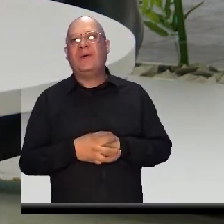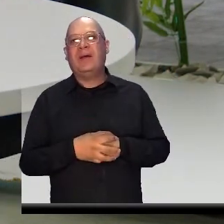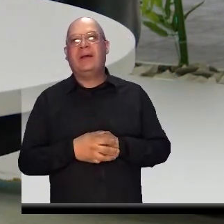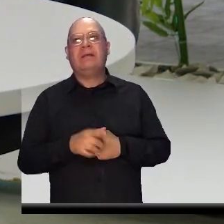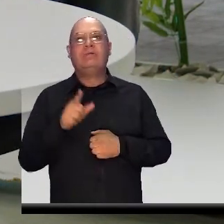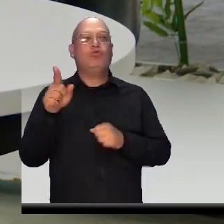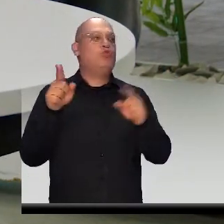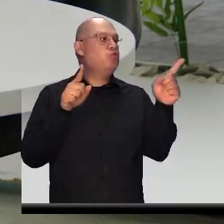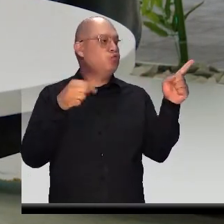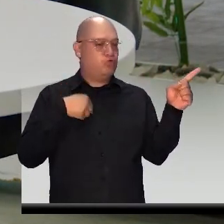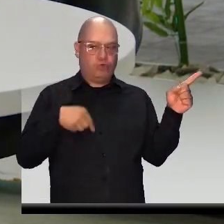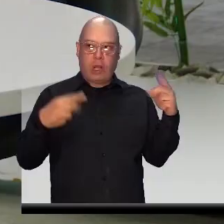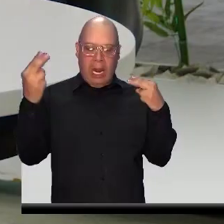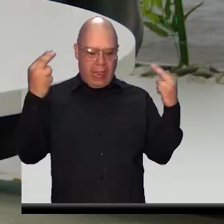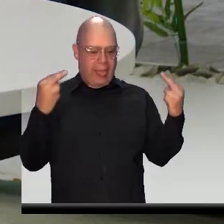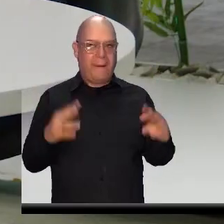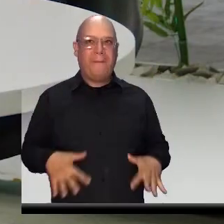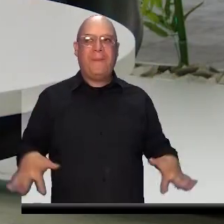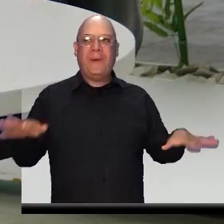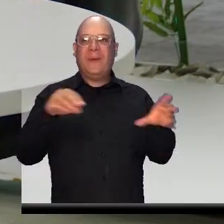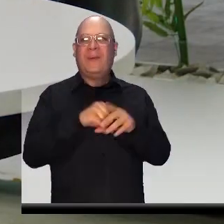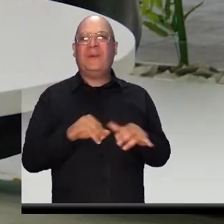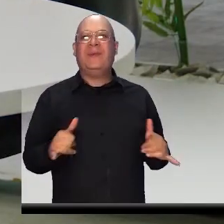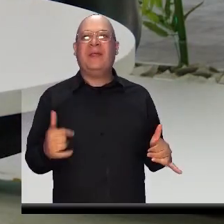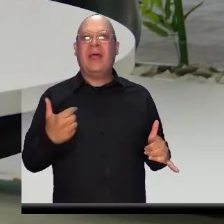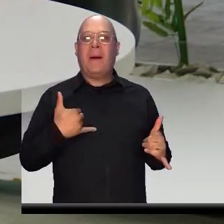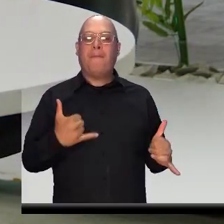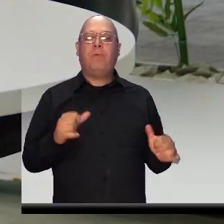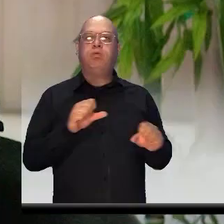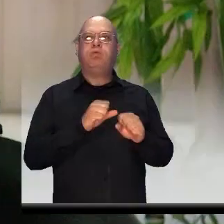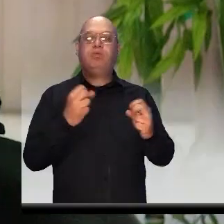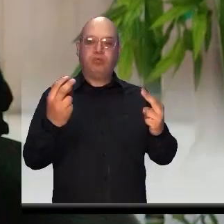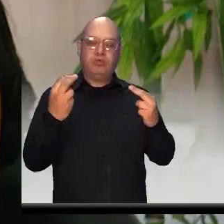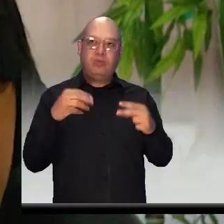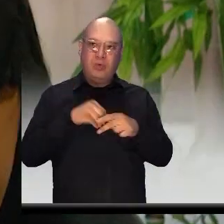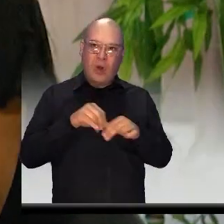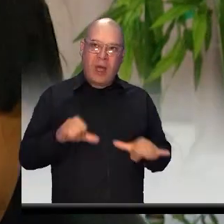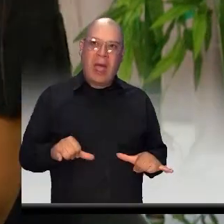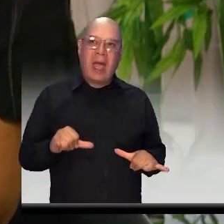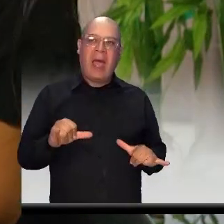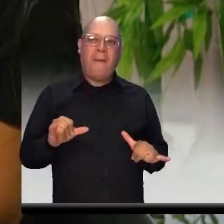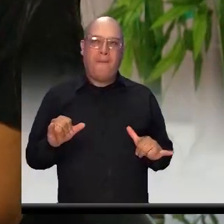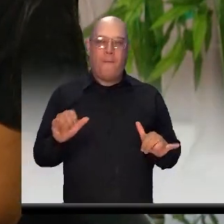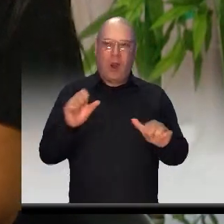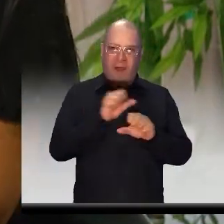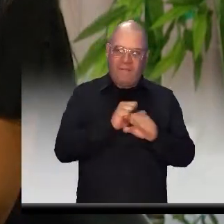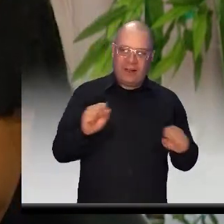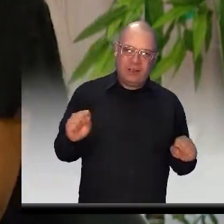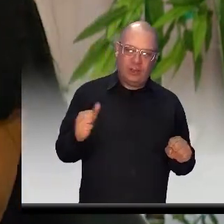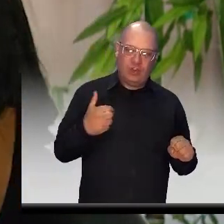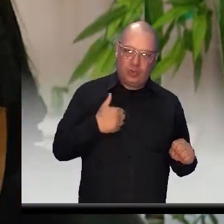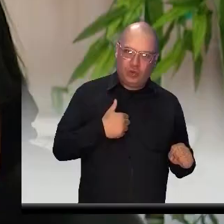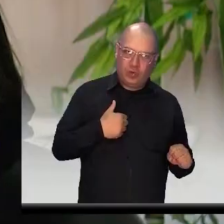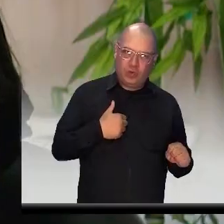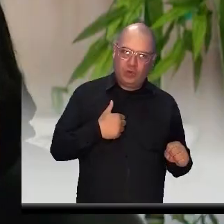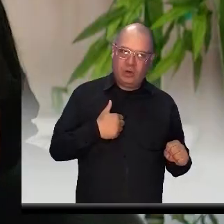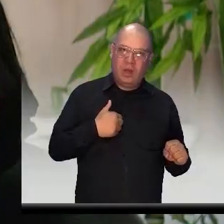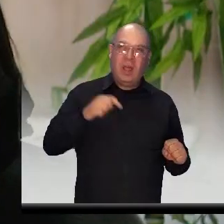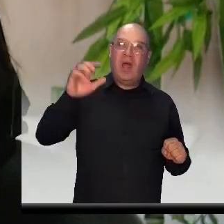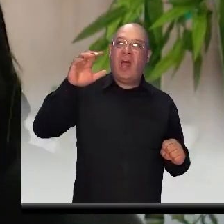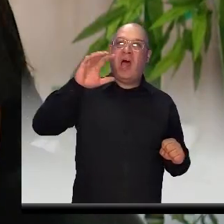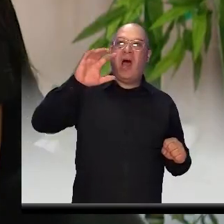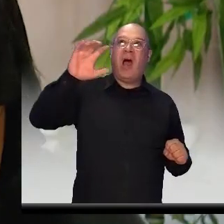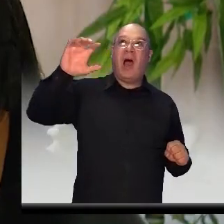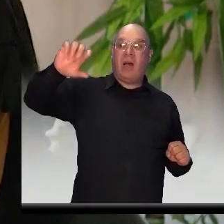que nos están viendo, desde que nos levantamos, cuando nos metemos al baño, ¿será que cerramos la llave? Cuando nos estamos bañando,